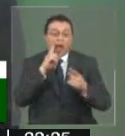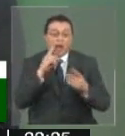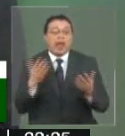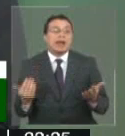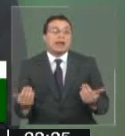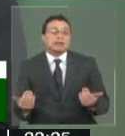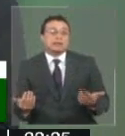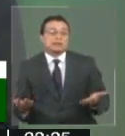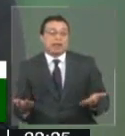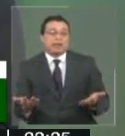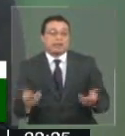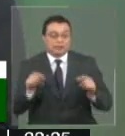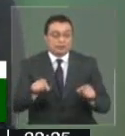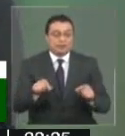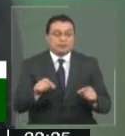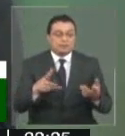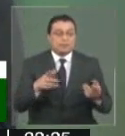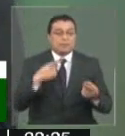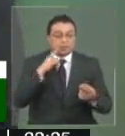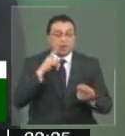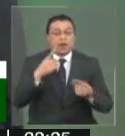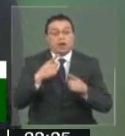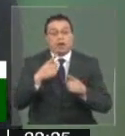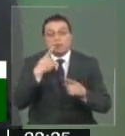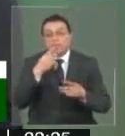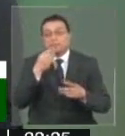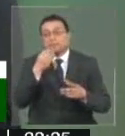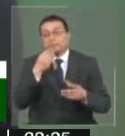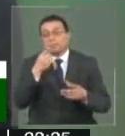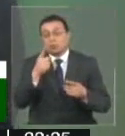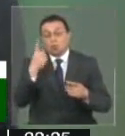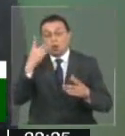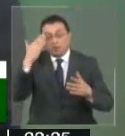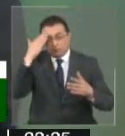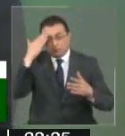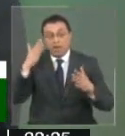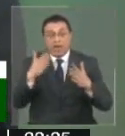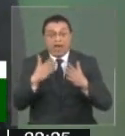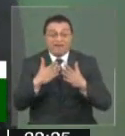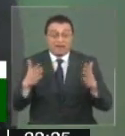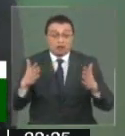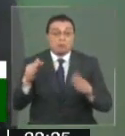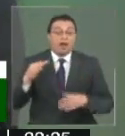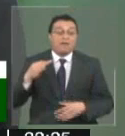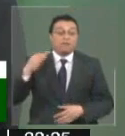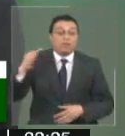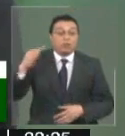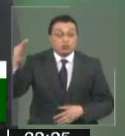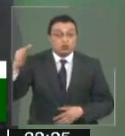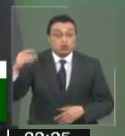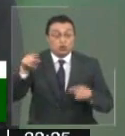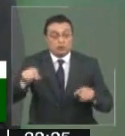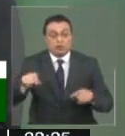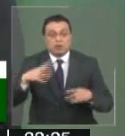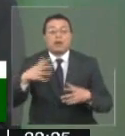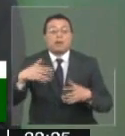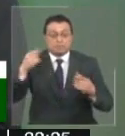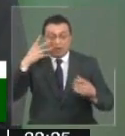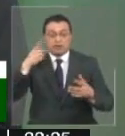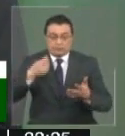hay necesidad. Un emprendedor que es un poco abierto al futuro, es claro que va a